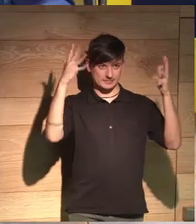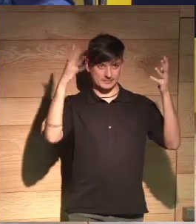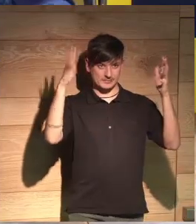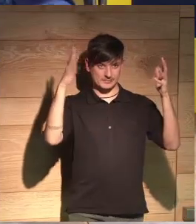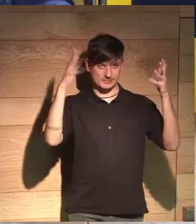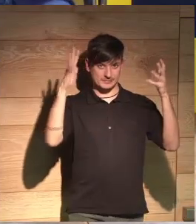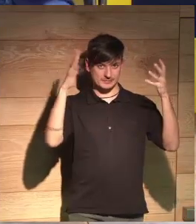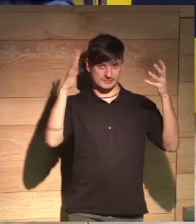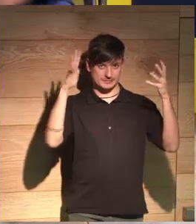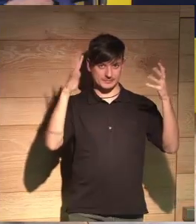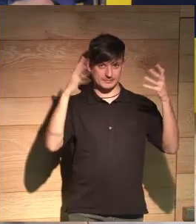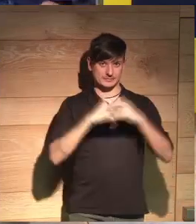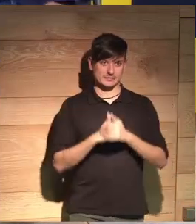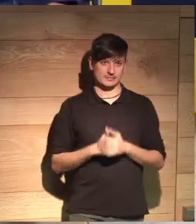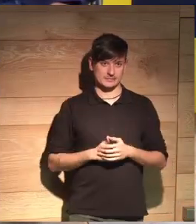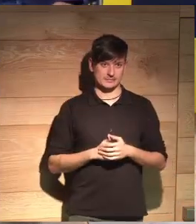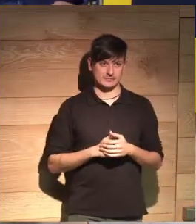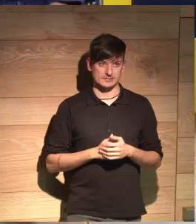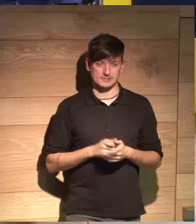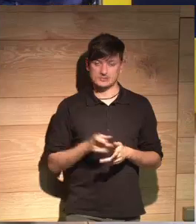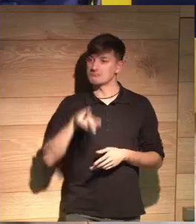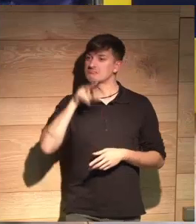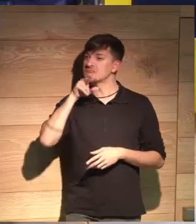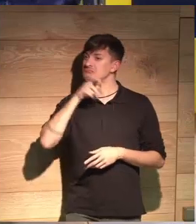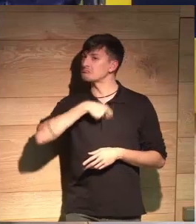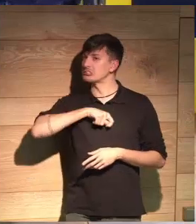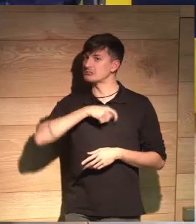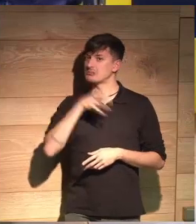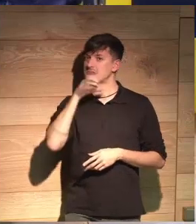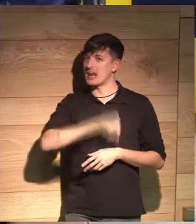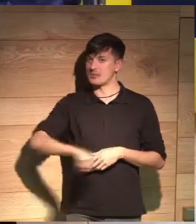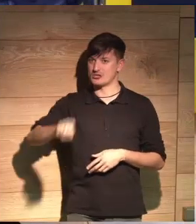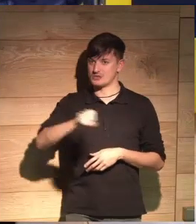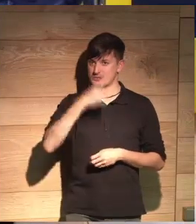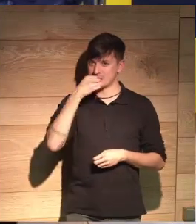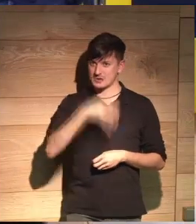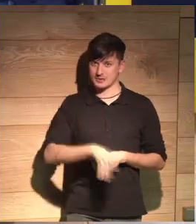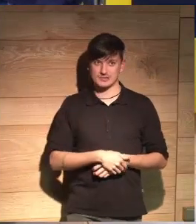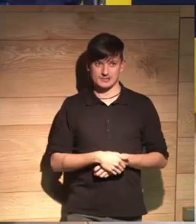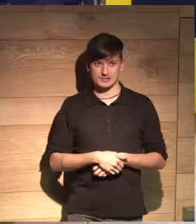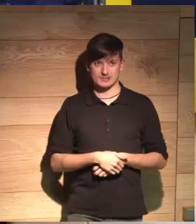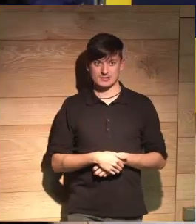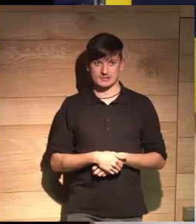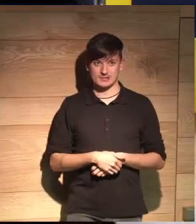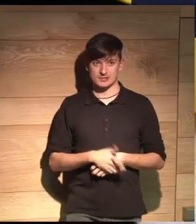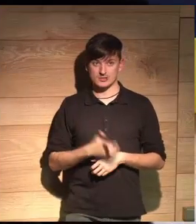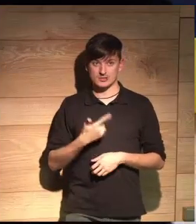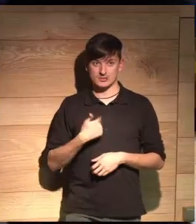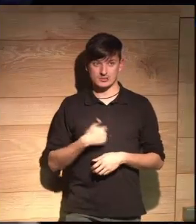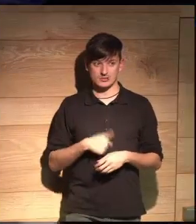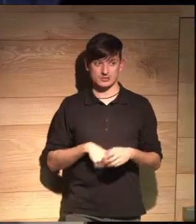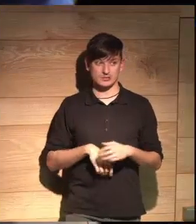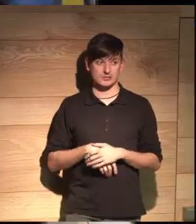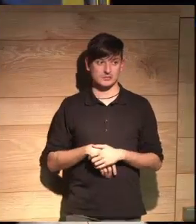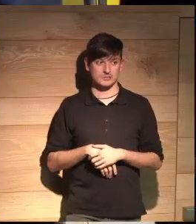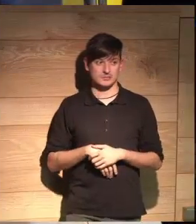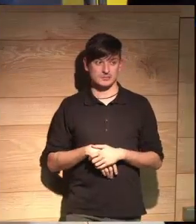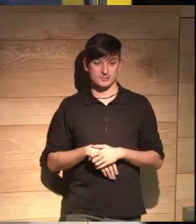el curso online en español ha sido maravilloso voy a continuar en youtube mi